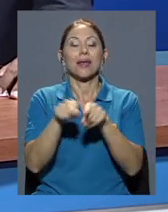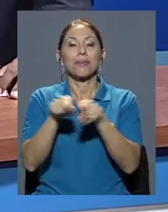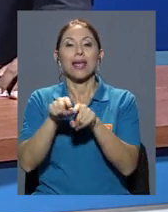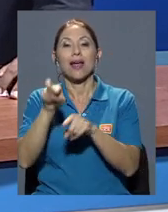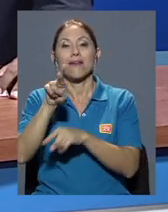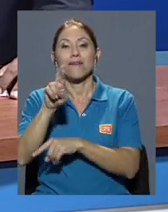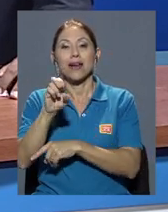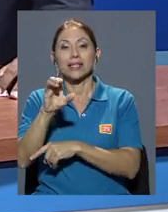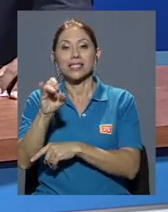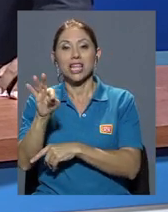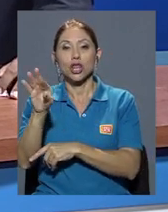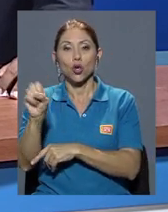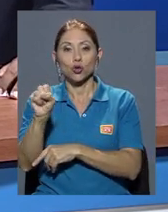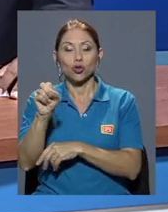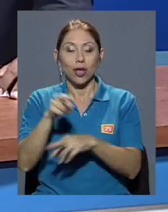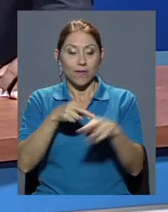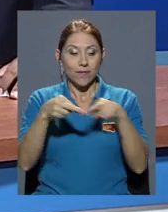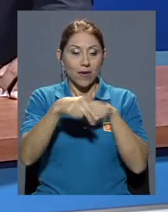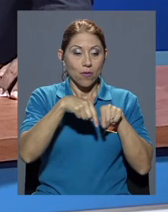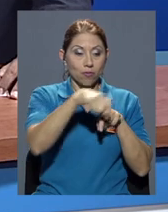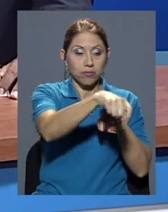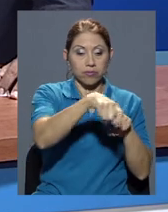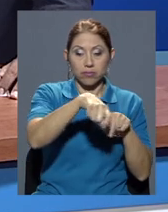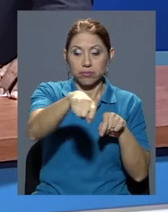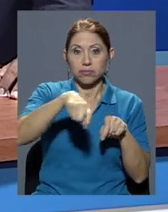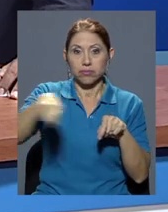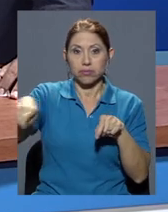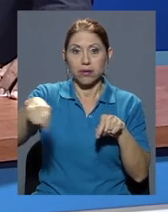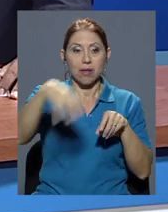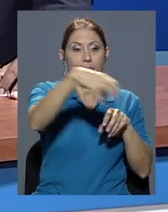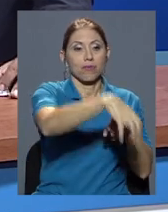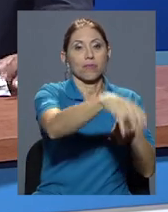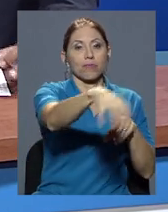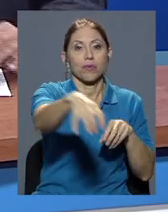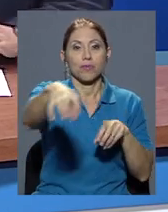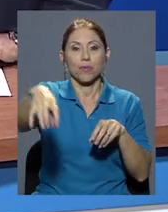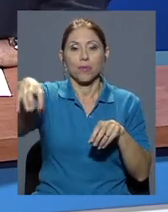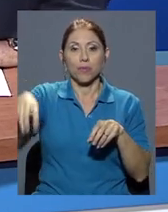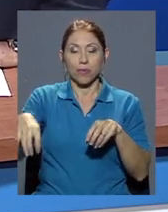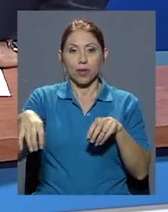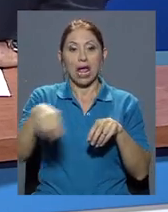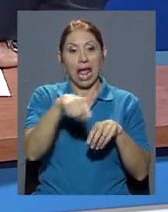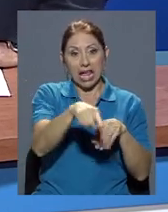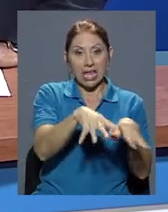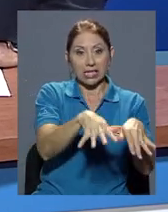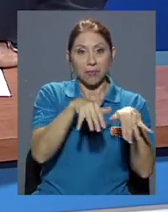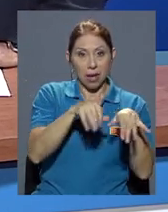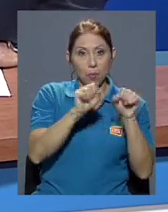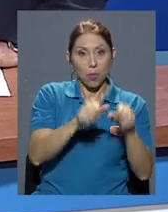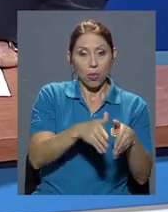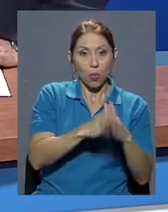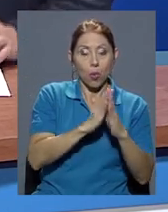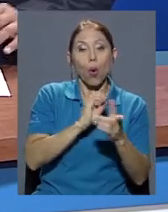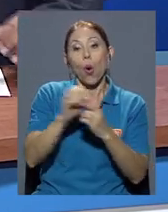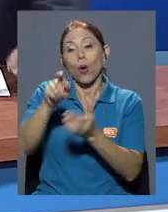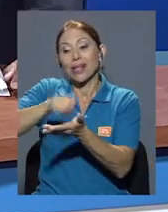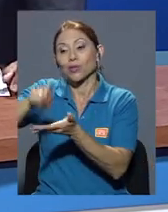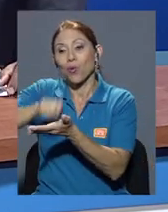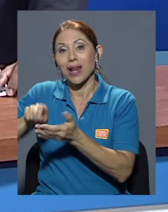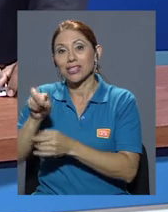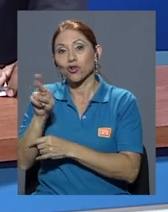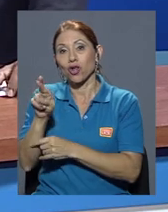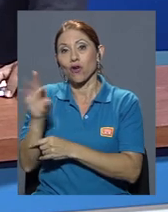las sedes regionales que la comisión la asamblea haga las solicitudes o también escuelas unidades de la rodrigo facio que